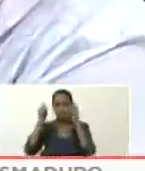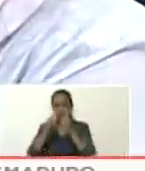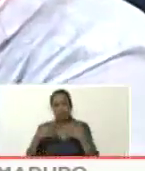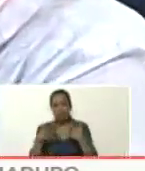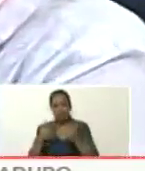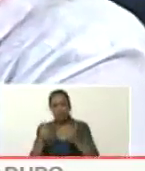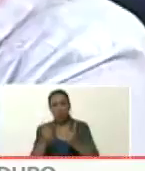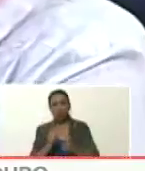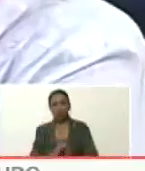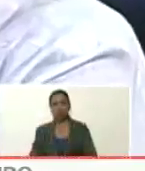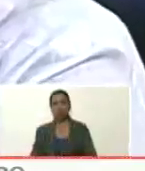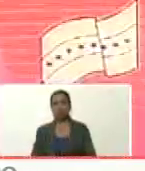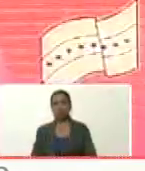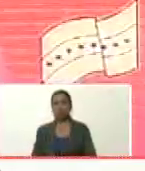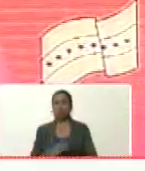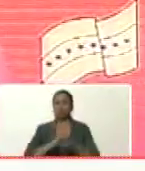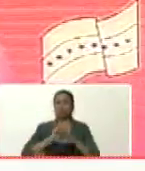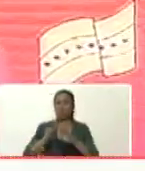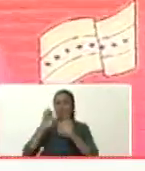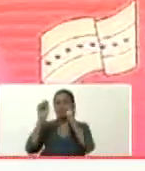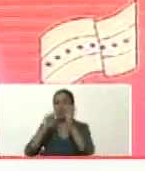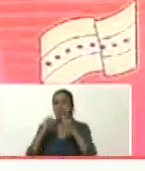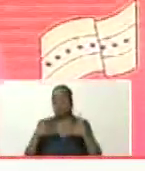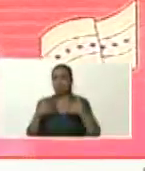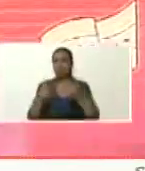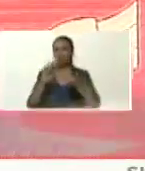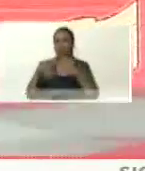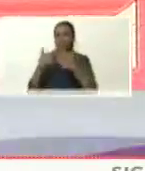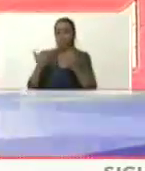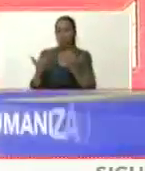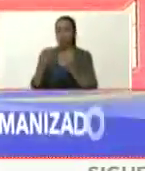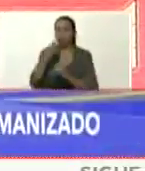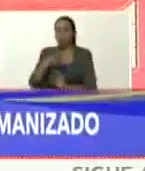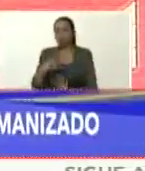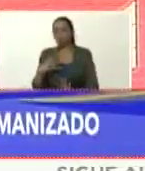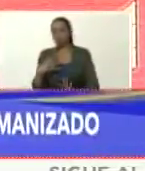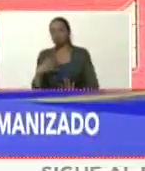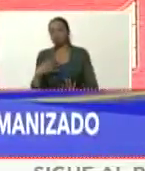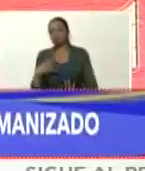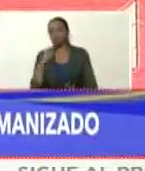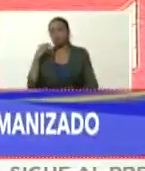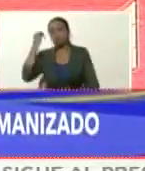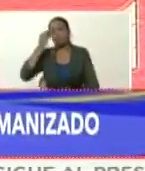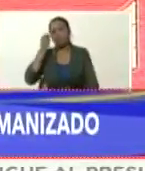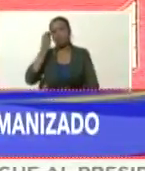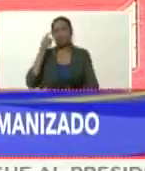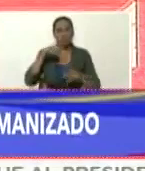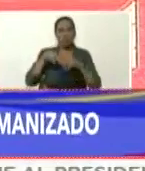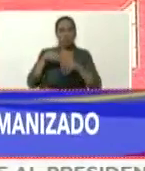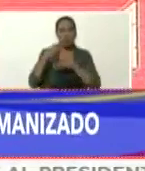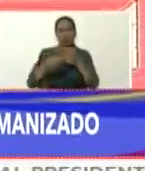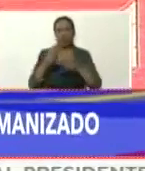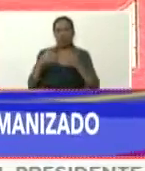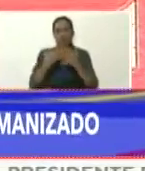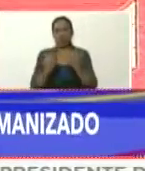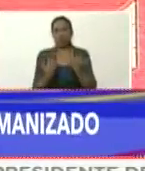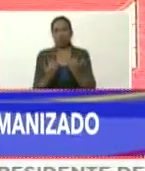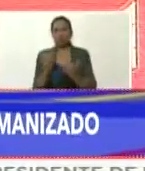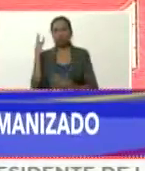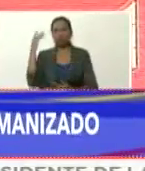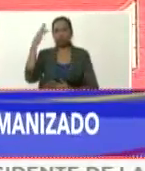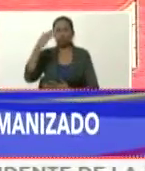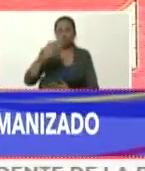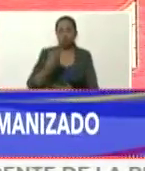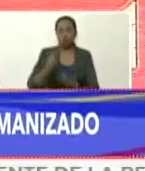del sistema de salud. Porque el sistema de salud, bueno, fue pensado y actuó durante décadas